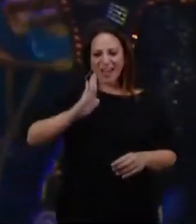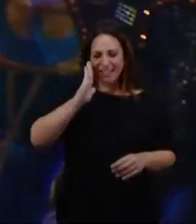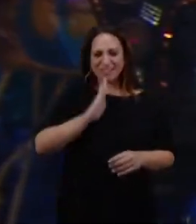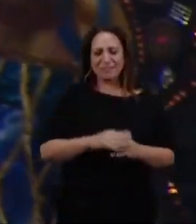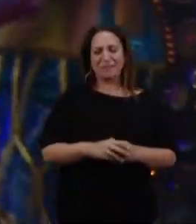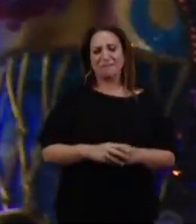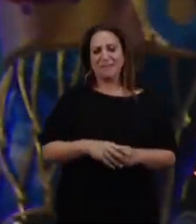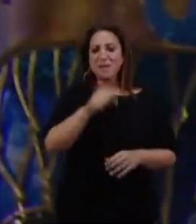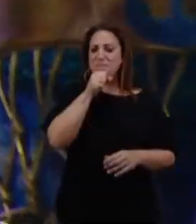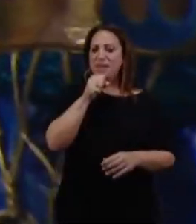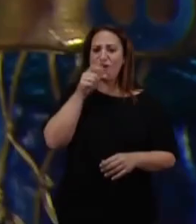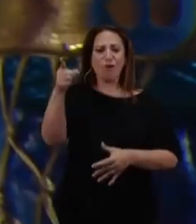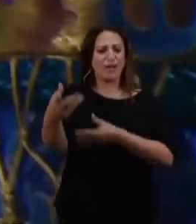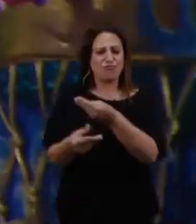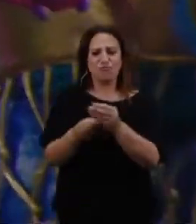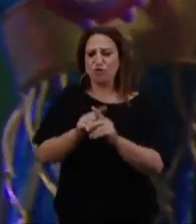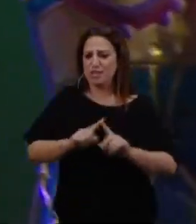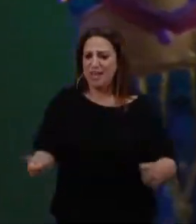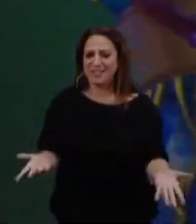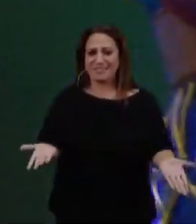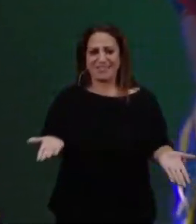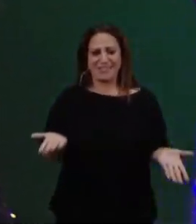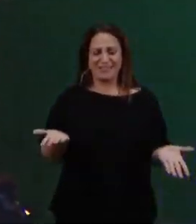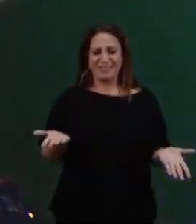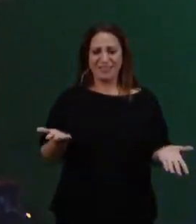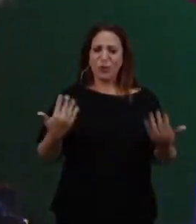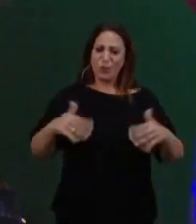Viejo, esto no se hace. Oh.